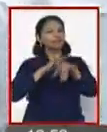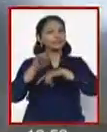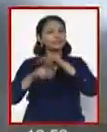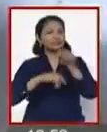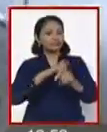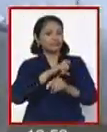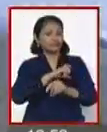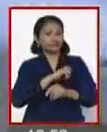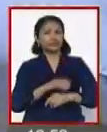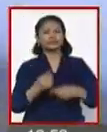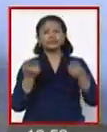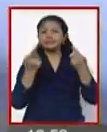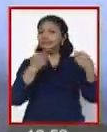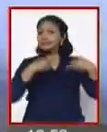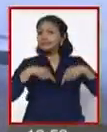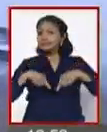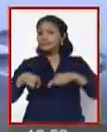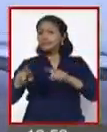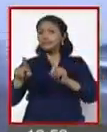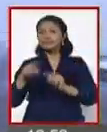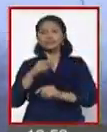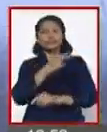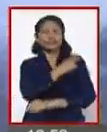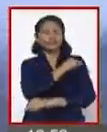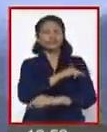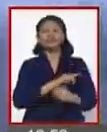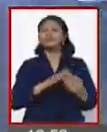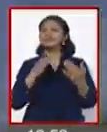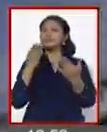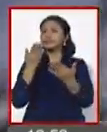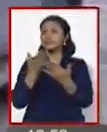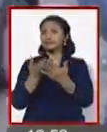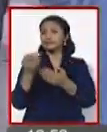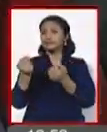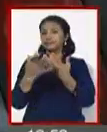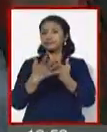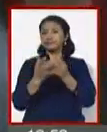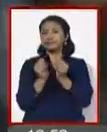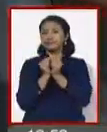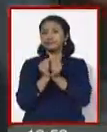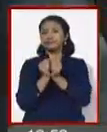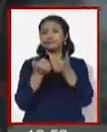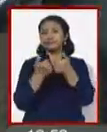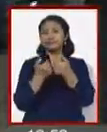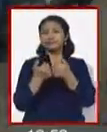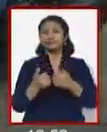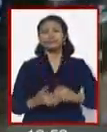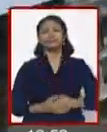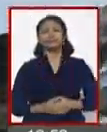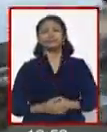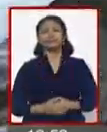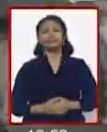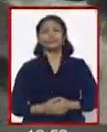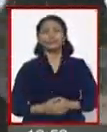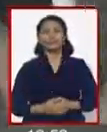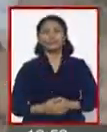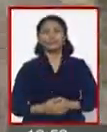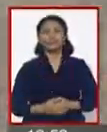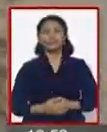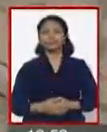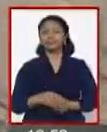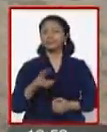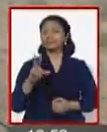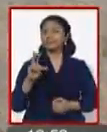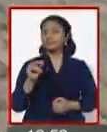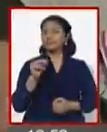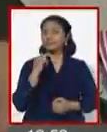escolta instantes en que era conducido desde el Hospital San Juan de Dios a Palmasola, con ayuda de su pareja que lo acompañaba. No esperábamos nosotros este